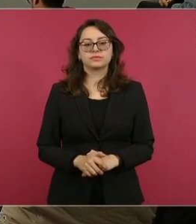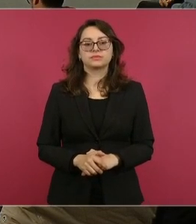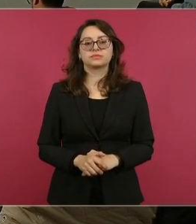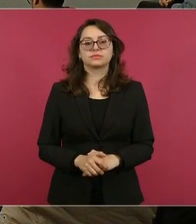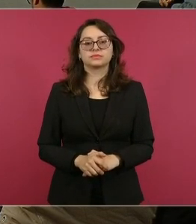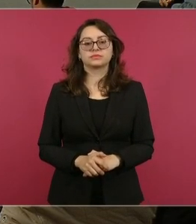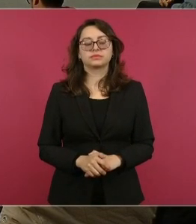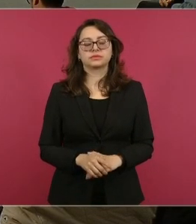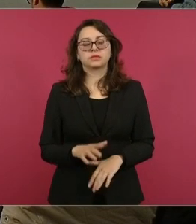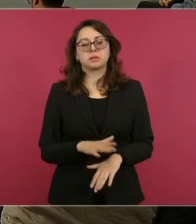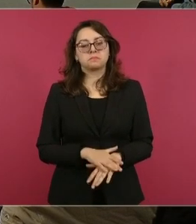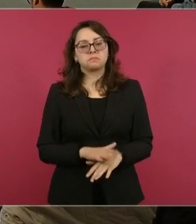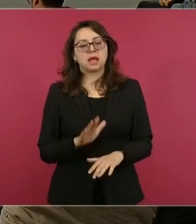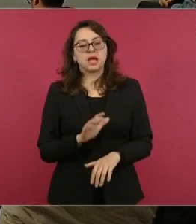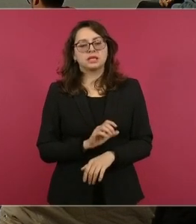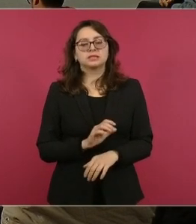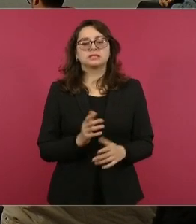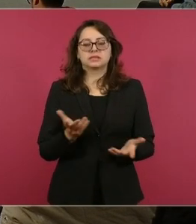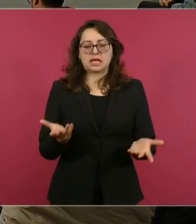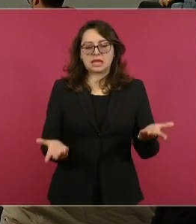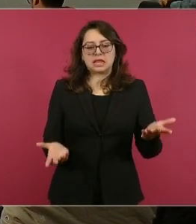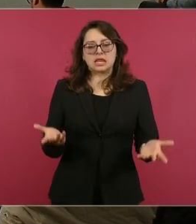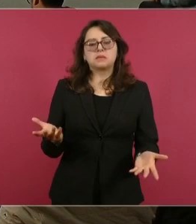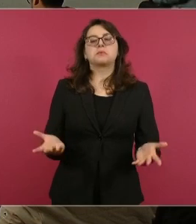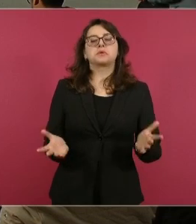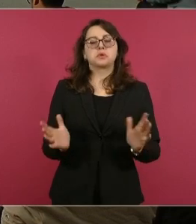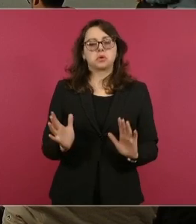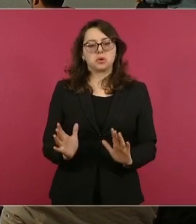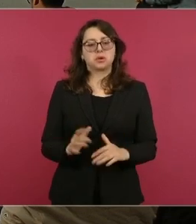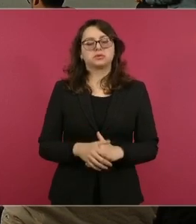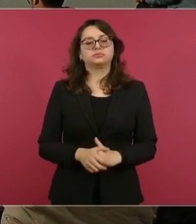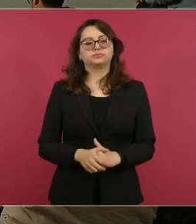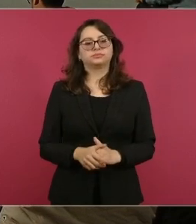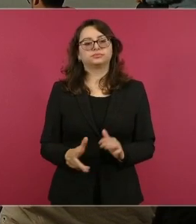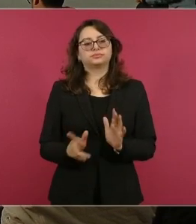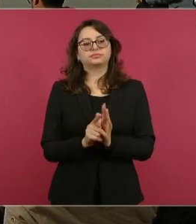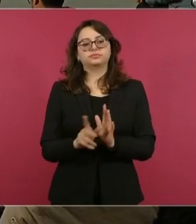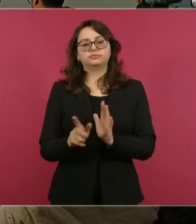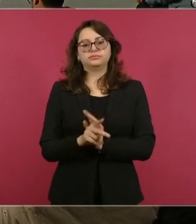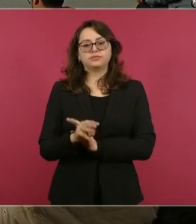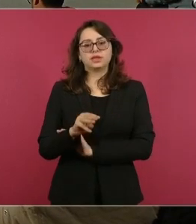es más equilibrado. A ver, Milenio.